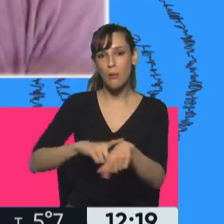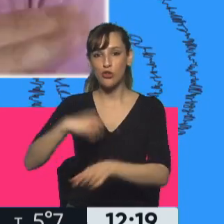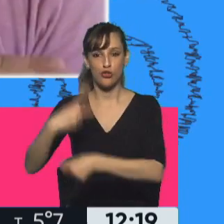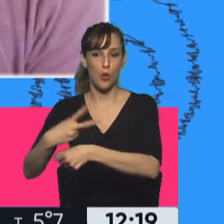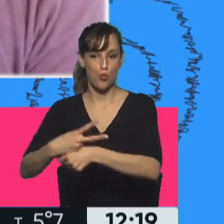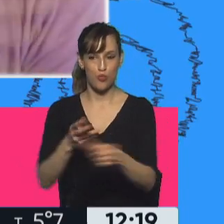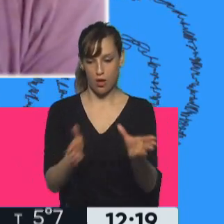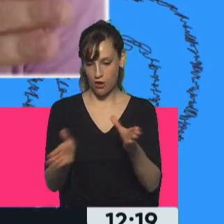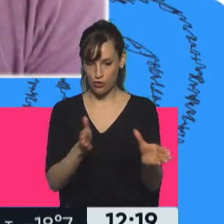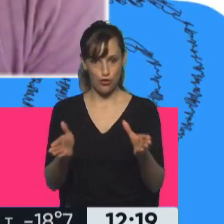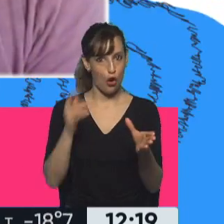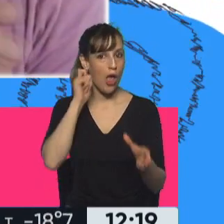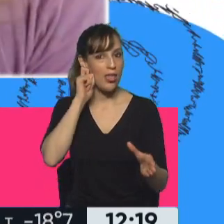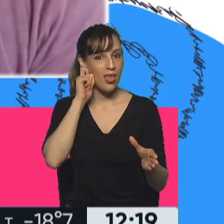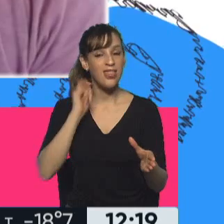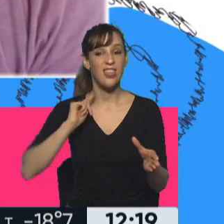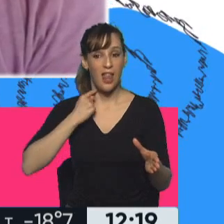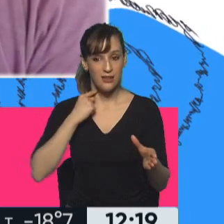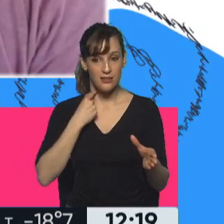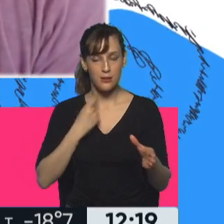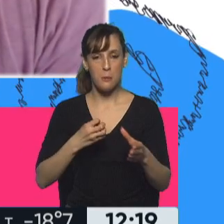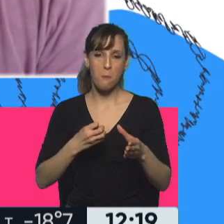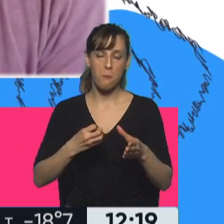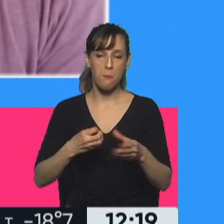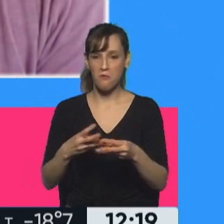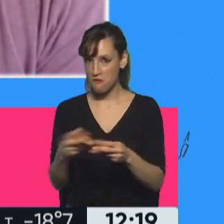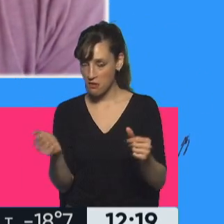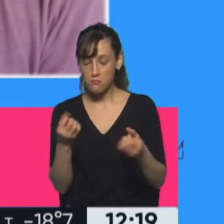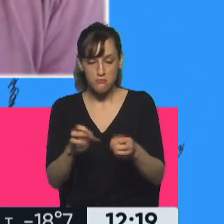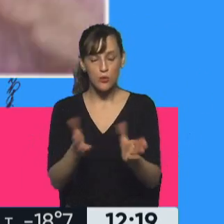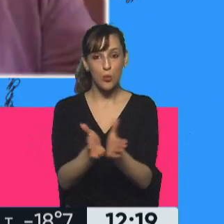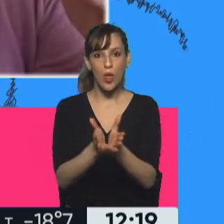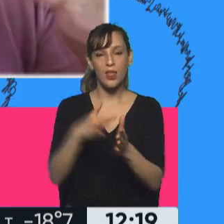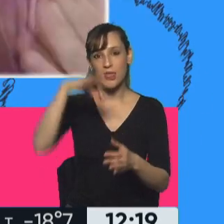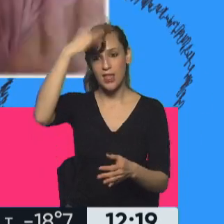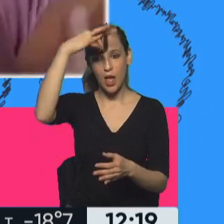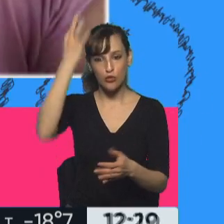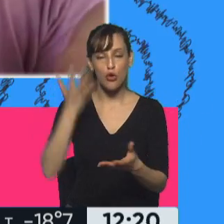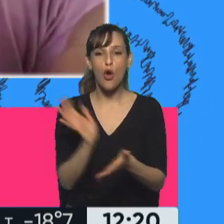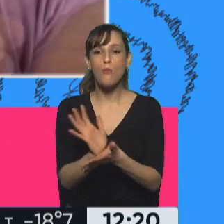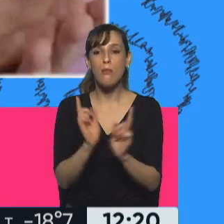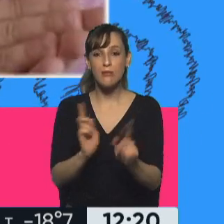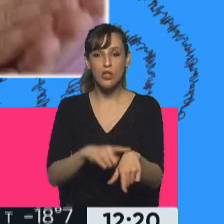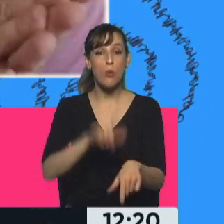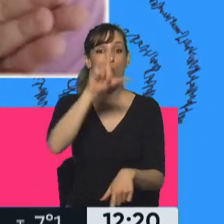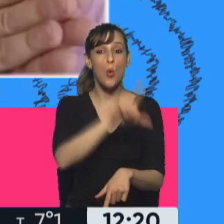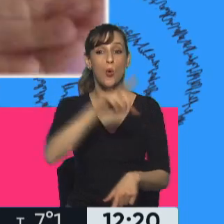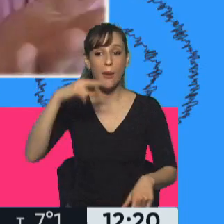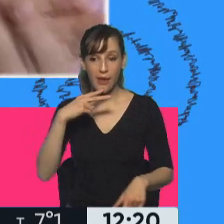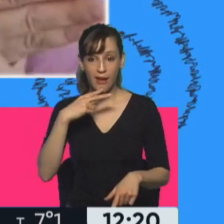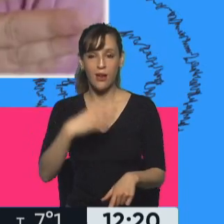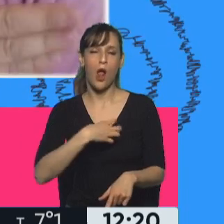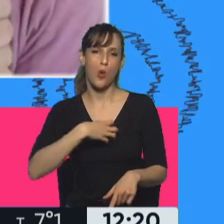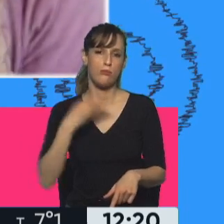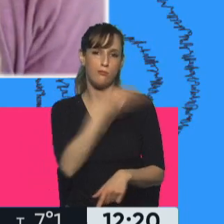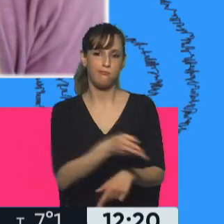los 13 años terminé y arranqué a estudiar. Y la verdad que fue todo medio de la mano. De lunes a viernes estudiaba en la escuela y los